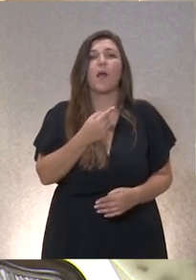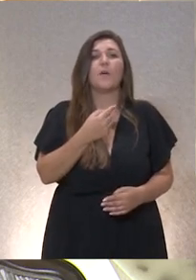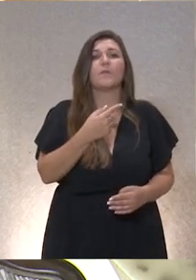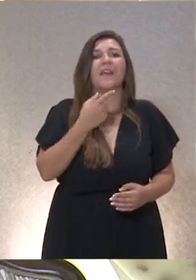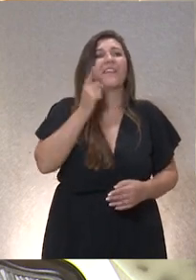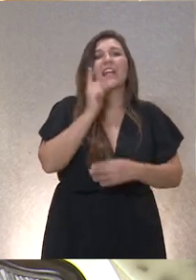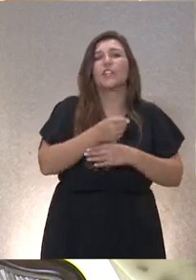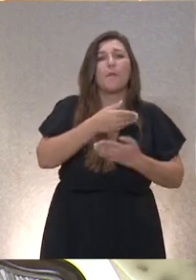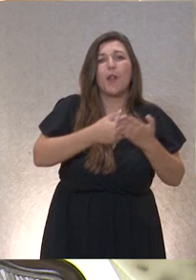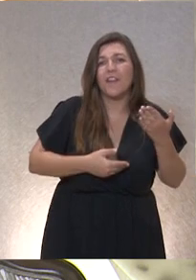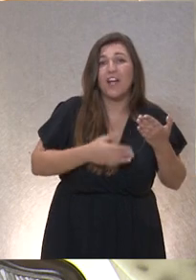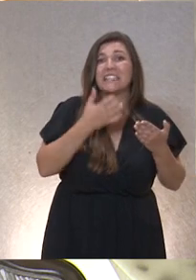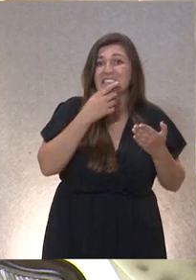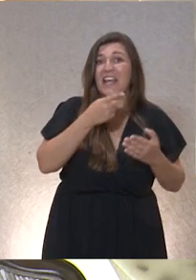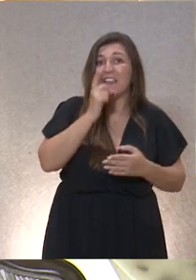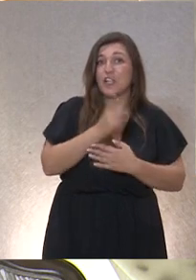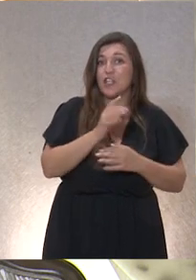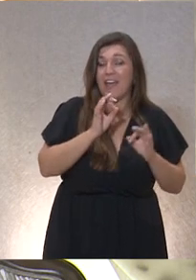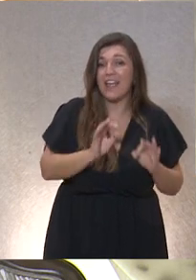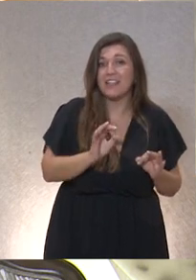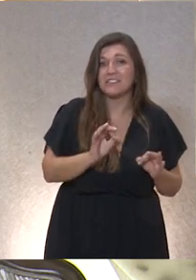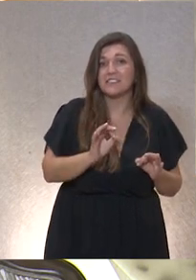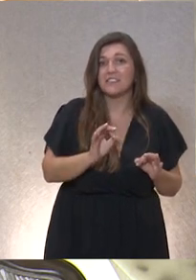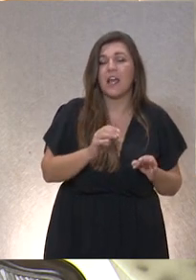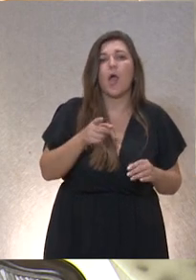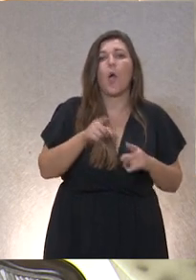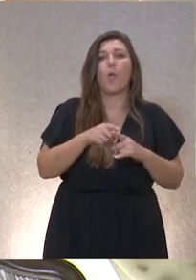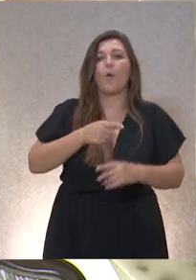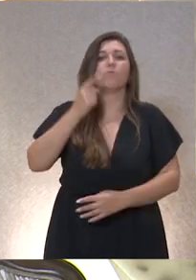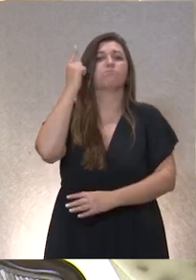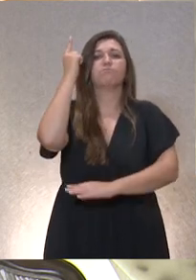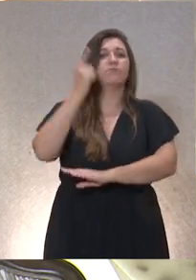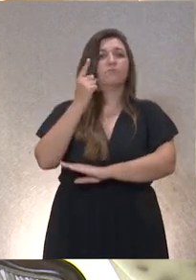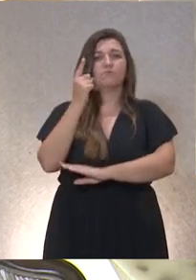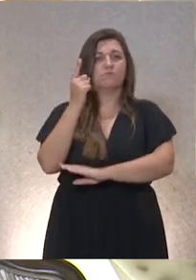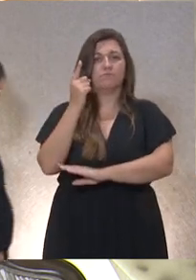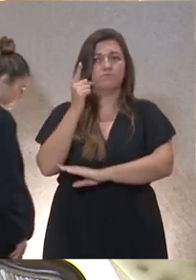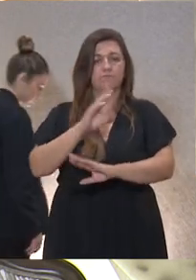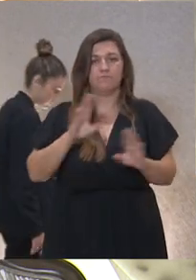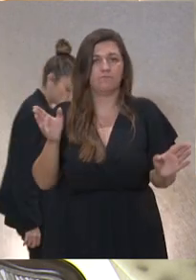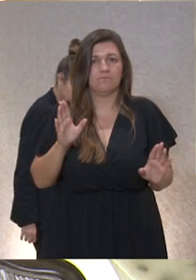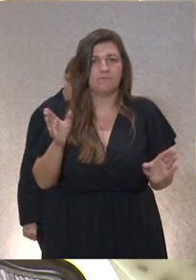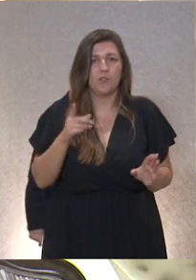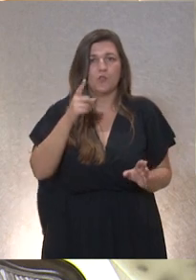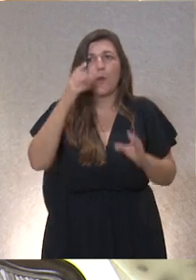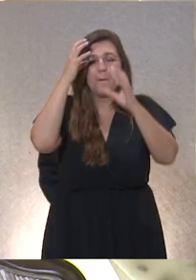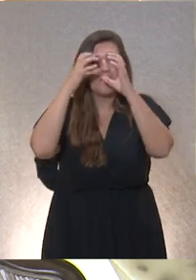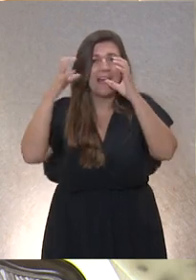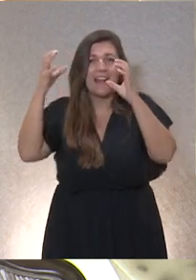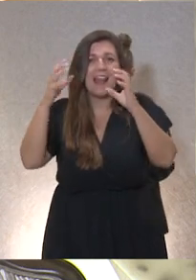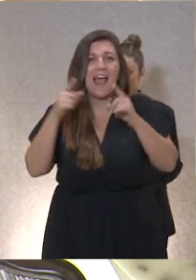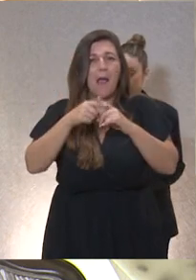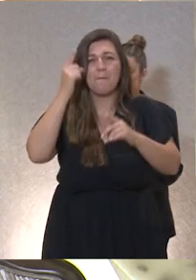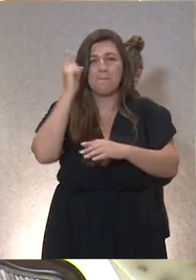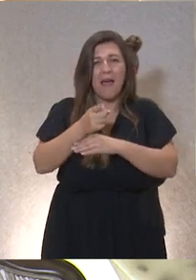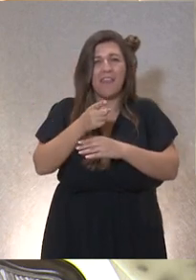director de un periódico si es director de un periódico es un dictador O sea no os imagináis lo que